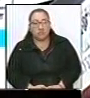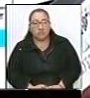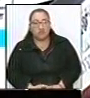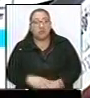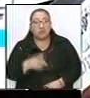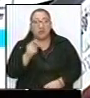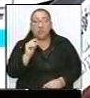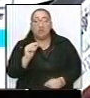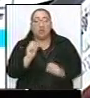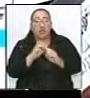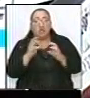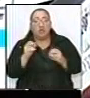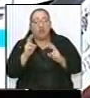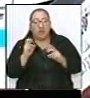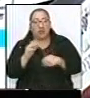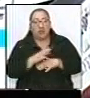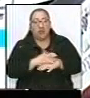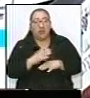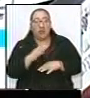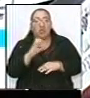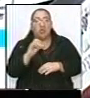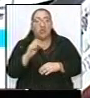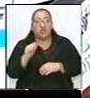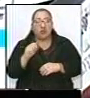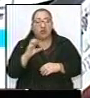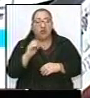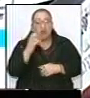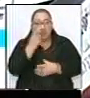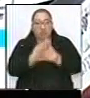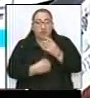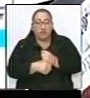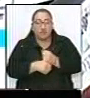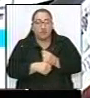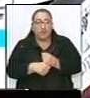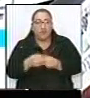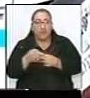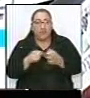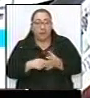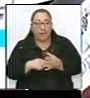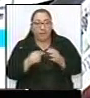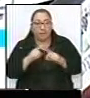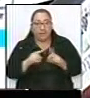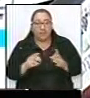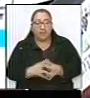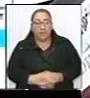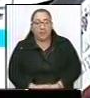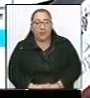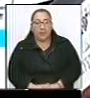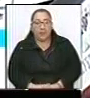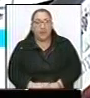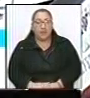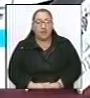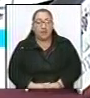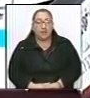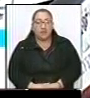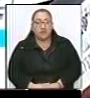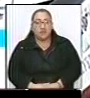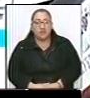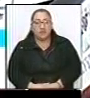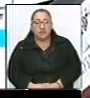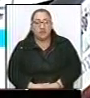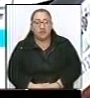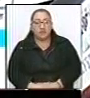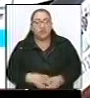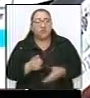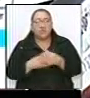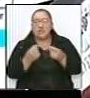pocas aclaraciones, como el tema de la cuestión de confianza, que se interpreta aquí de manera diferente a lo que se interpreta allá, etcétera. Pero básicamente es